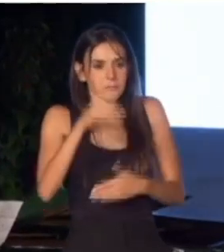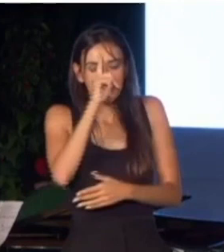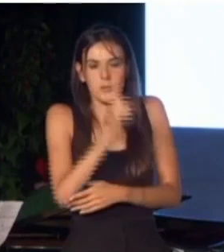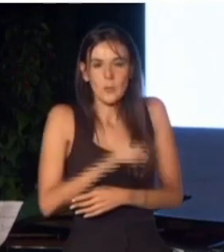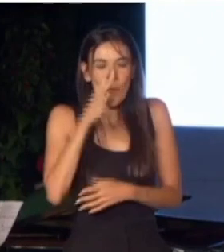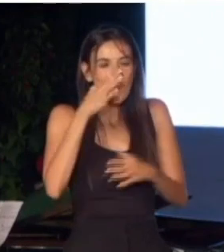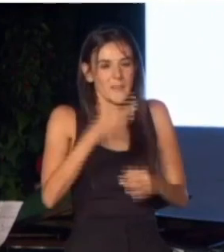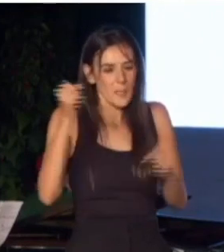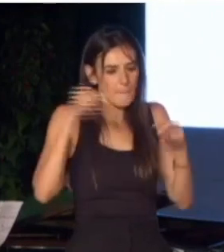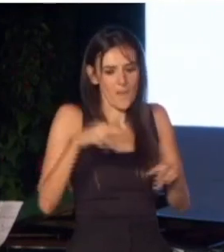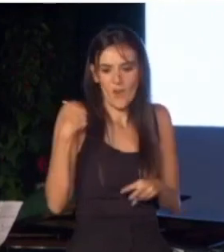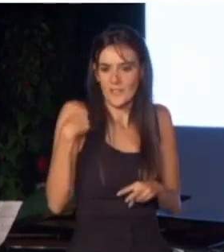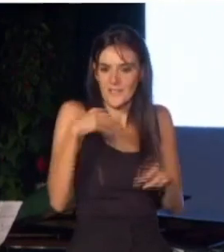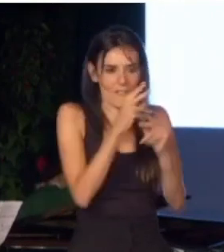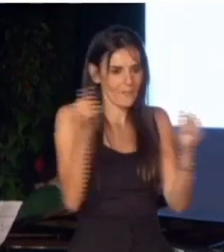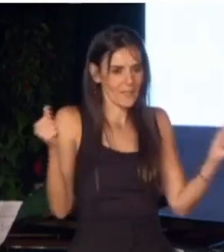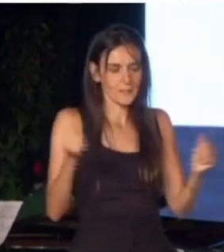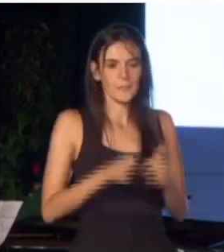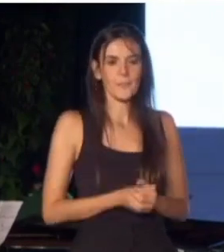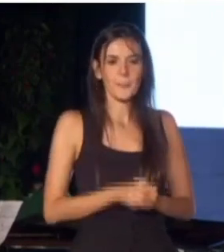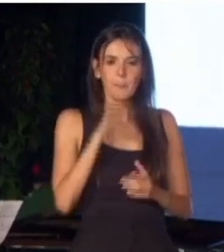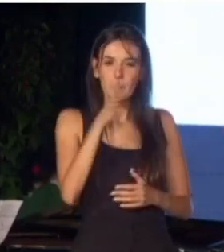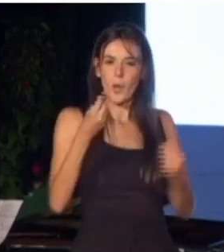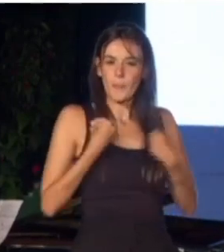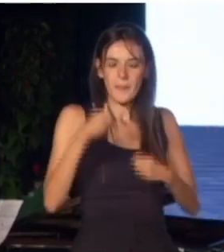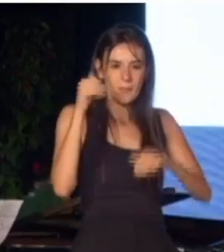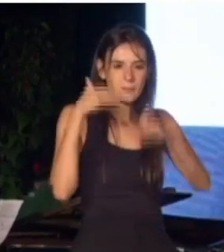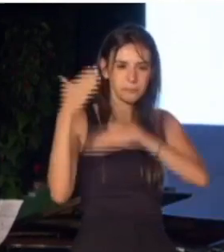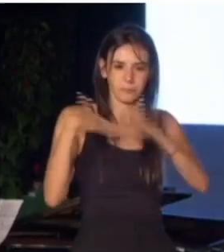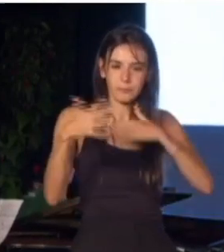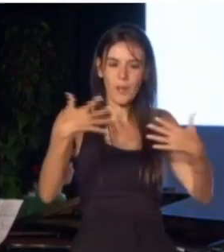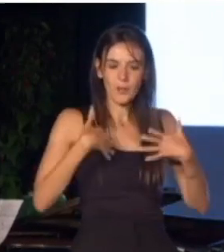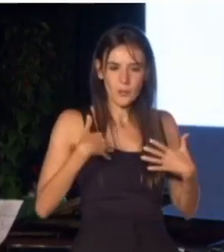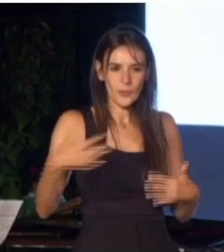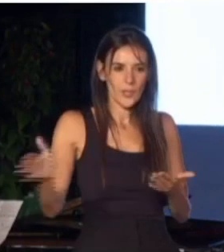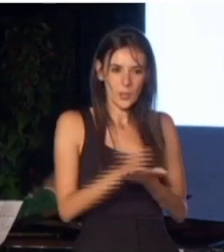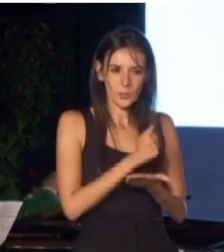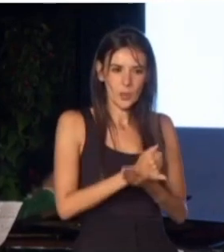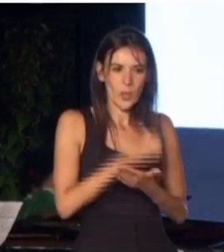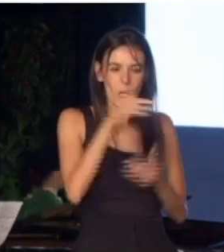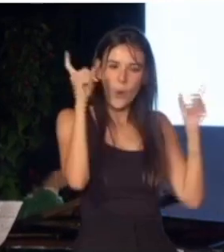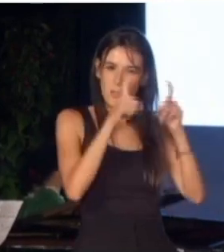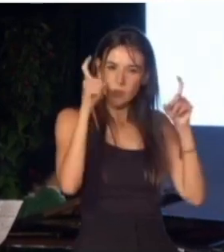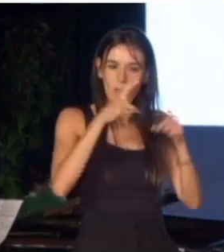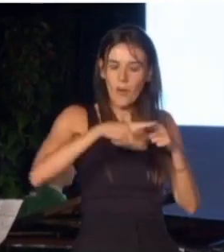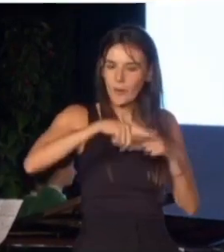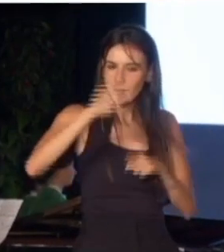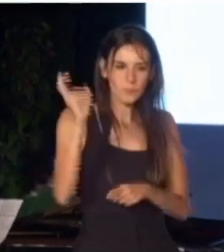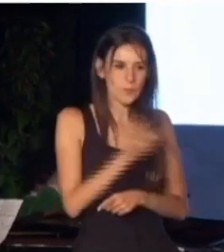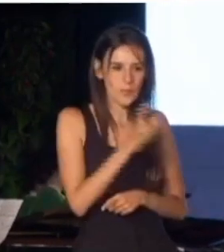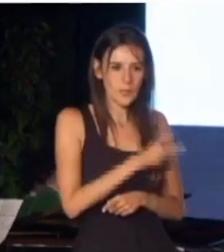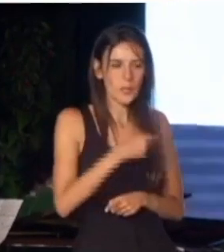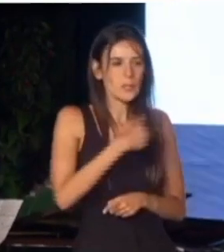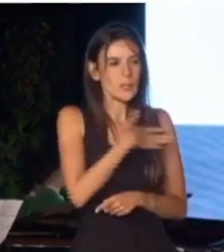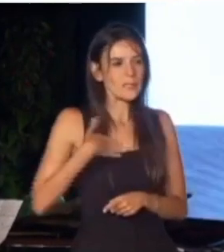que lo peor ya ha pasado. Pero lo vivido, lo sufrido, nos ha enseñado muchas cosas.